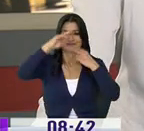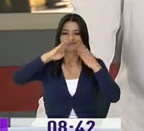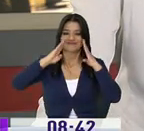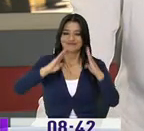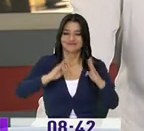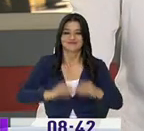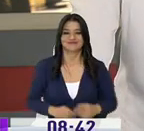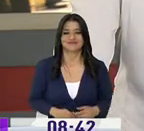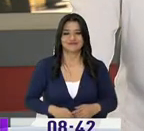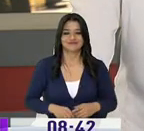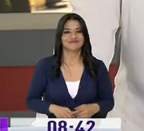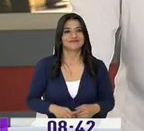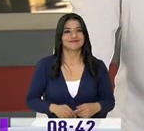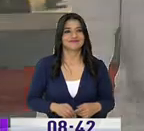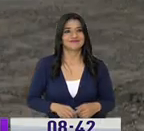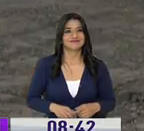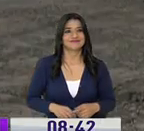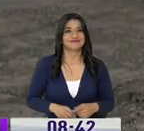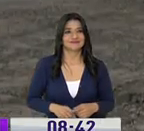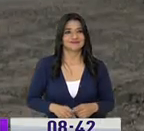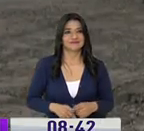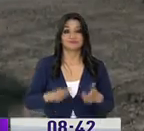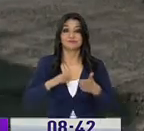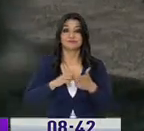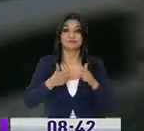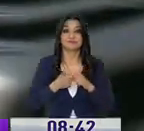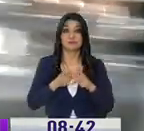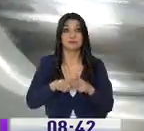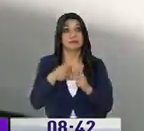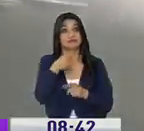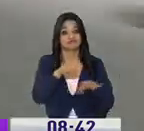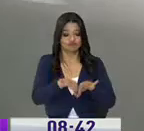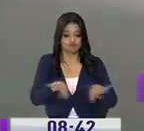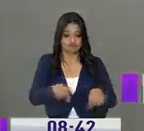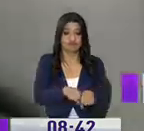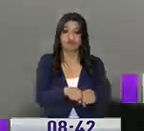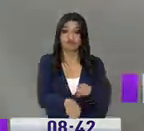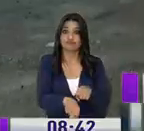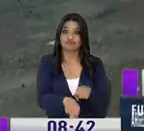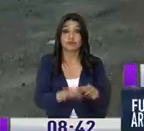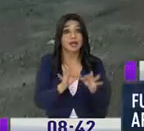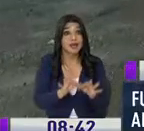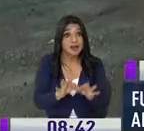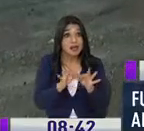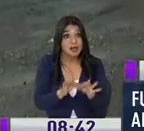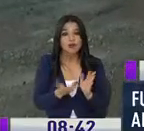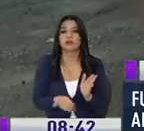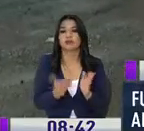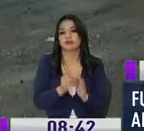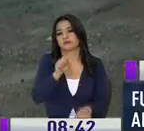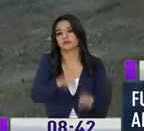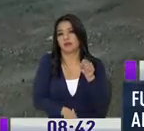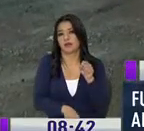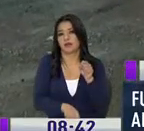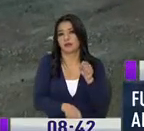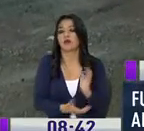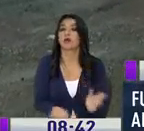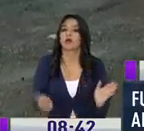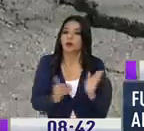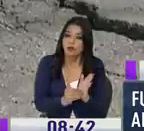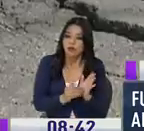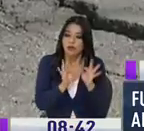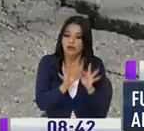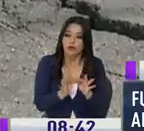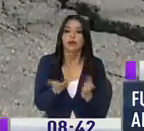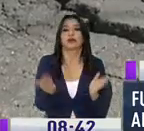de la comunidad. El problema inició con una fuga de agua, la cual, pese a que era reparada, pocos días después volvía a producirse,